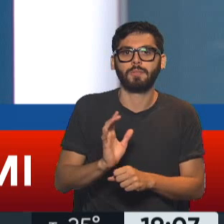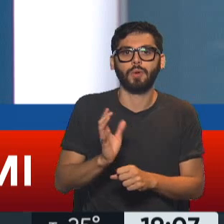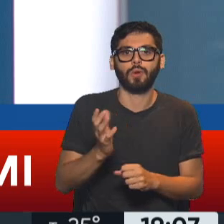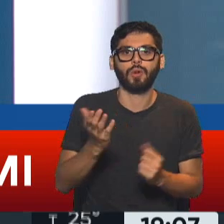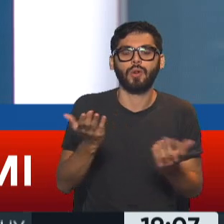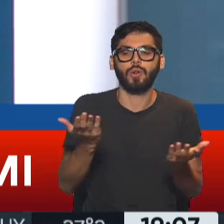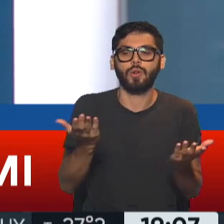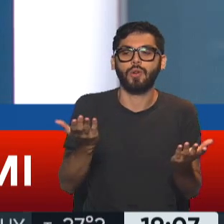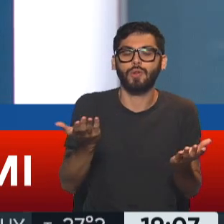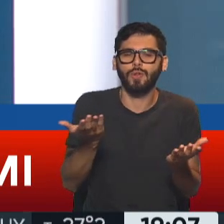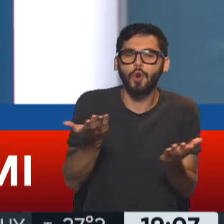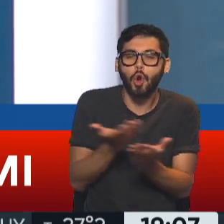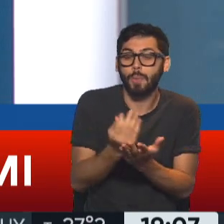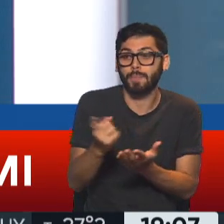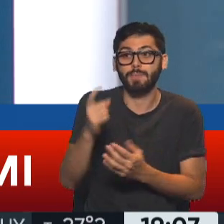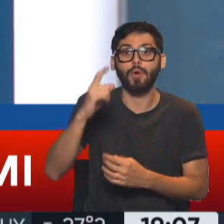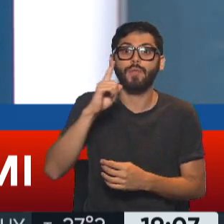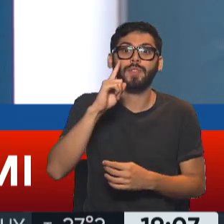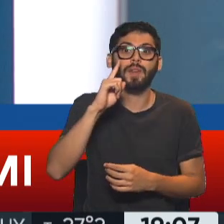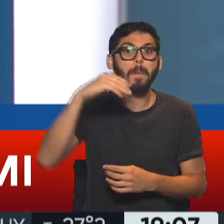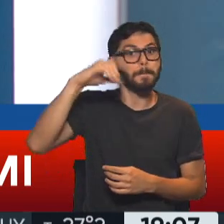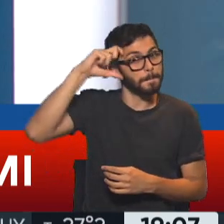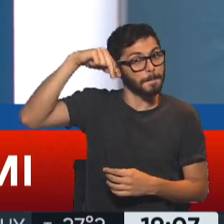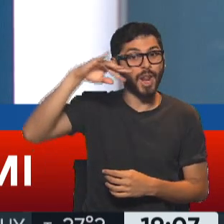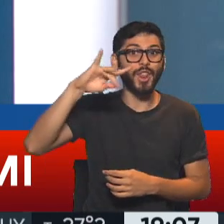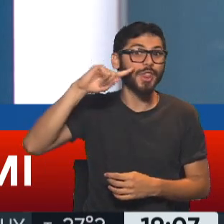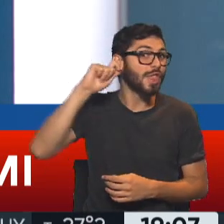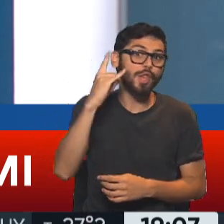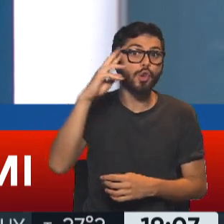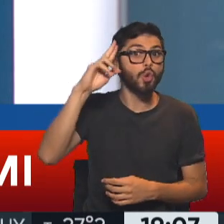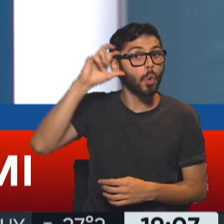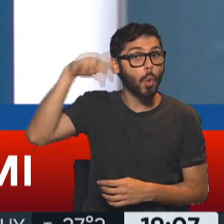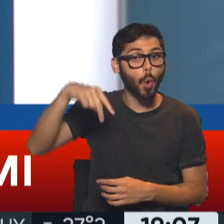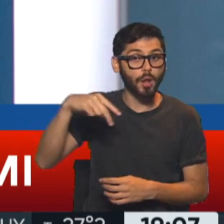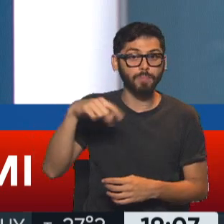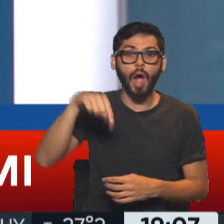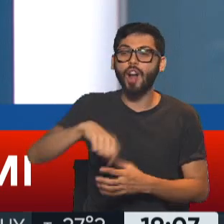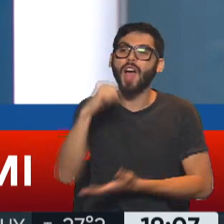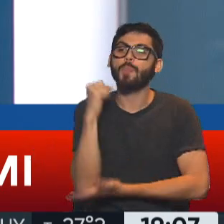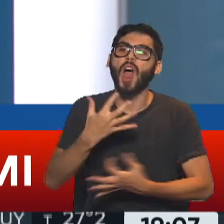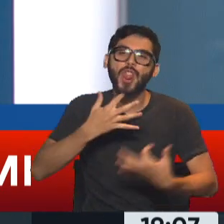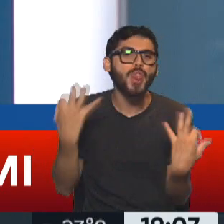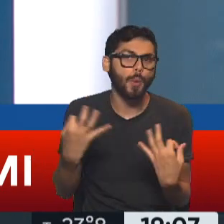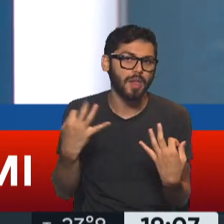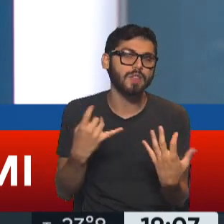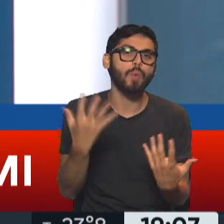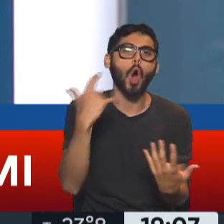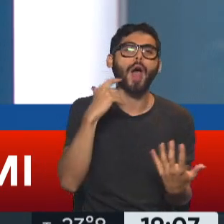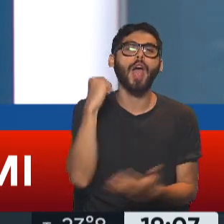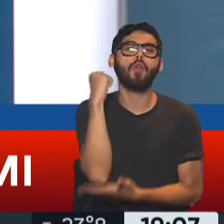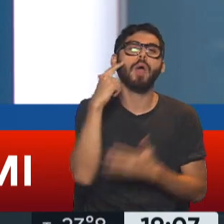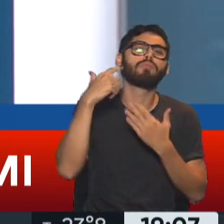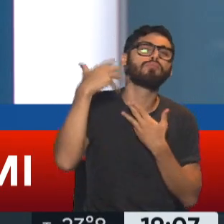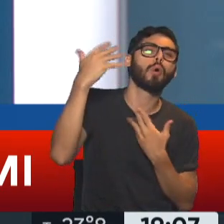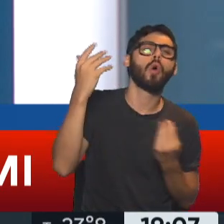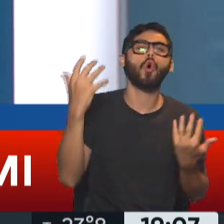compatibilizar esto que decía recién José Ignacio Mendiguren? Ahora le toca a la economía, jugar a la economía real. Salimos de la economía especulativa, todo lo